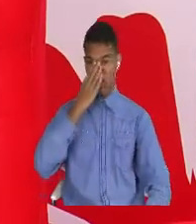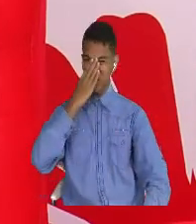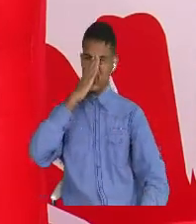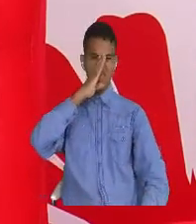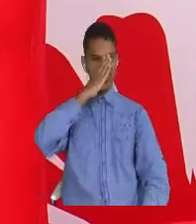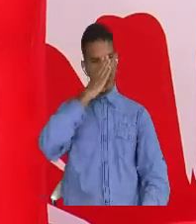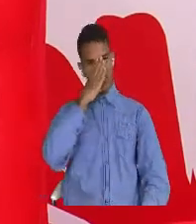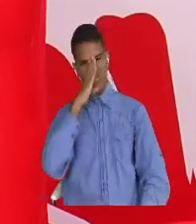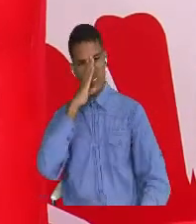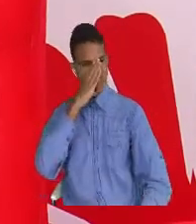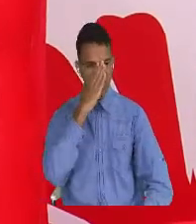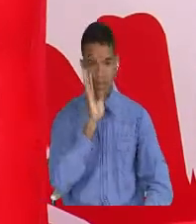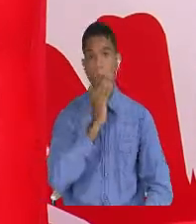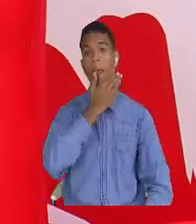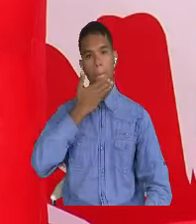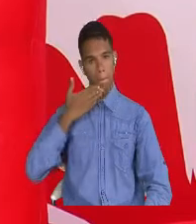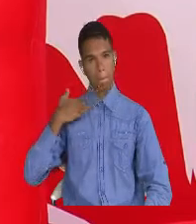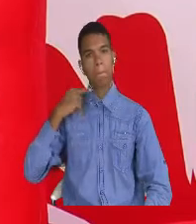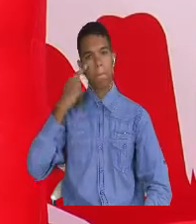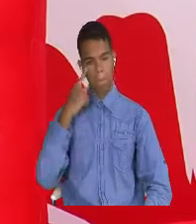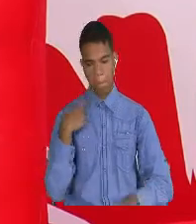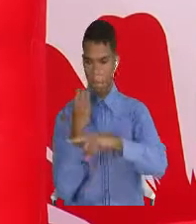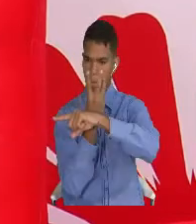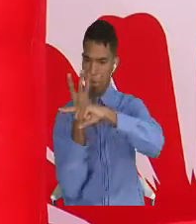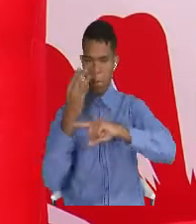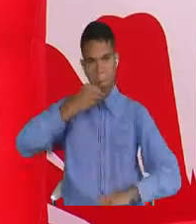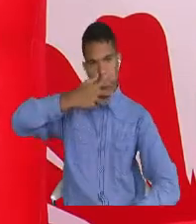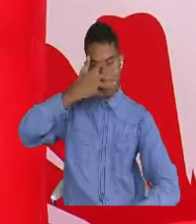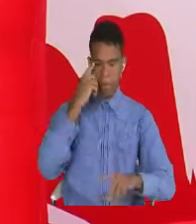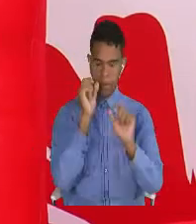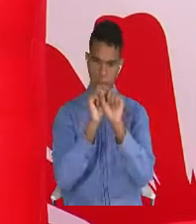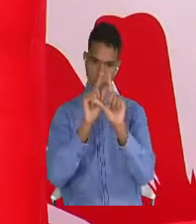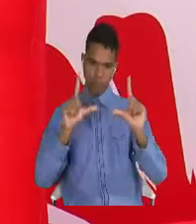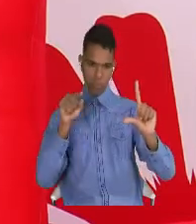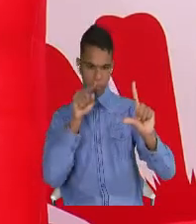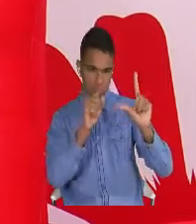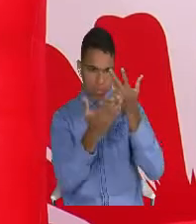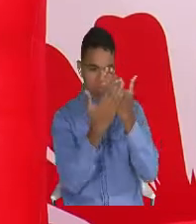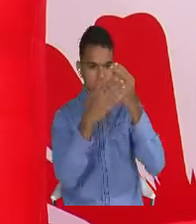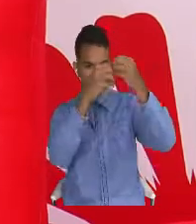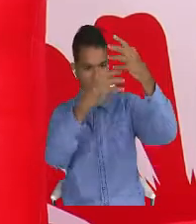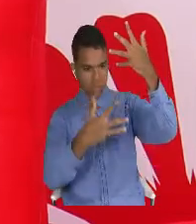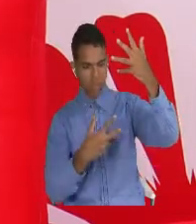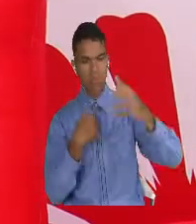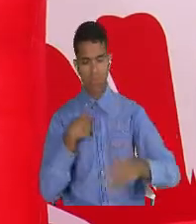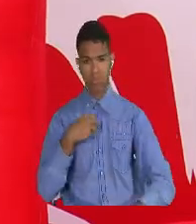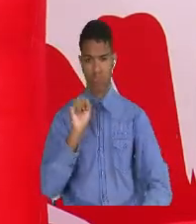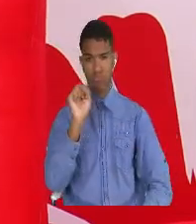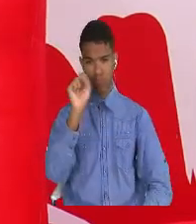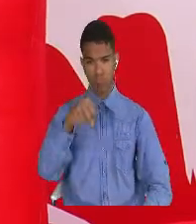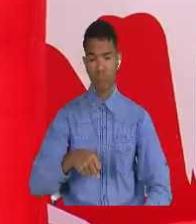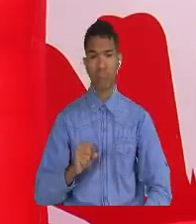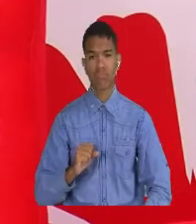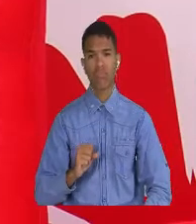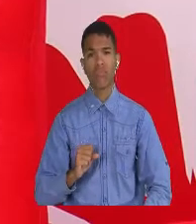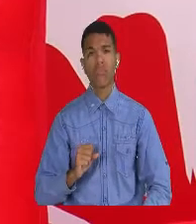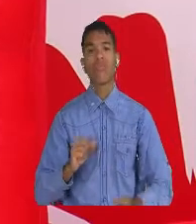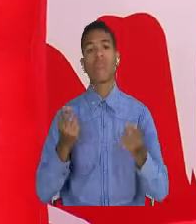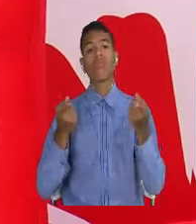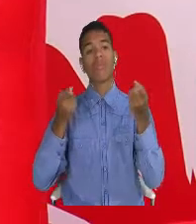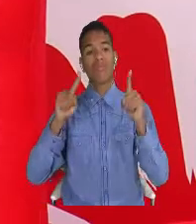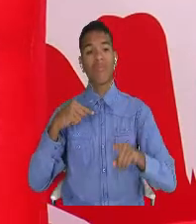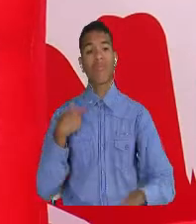alguno de los servicios, puede revisar las redes sociales que ahí están todos los servicios que se ofrecen en New Body. Y les cuento que llega la hora también de hablar